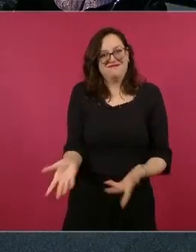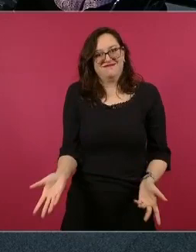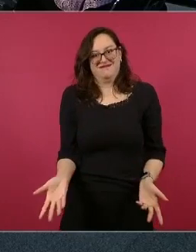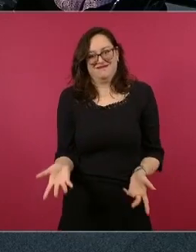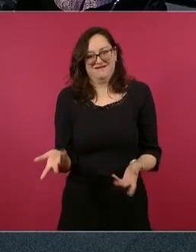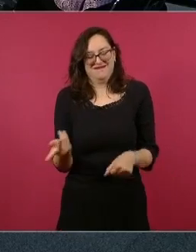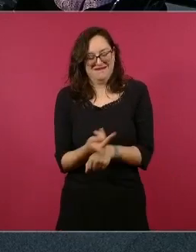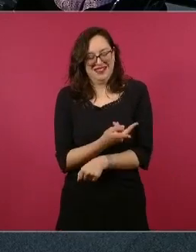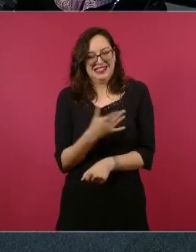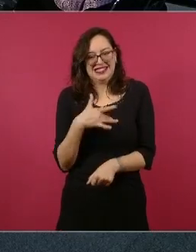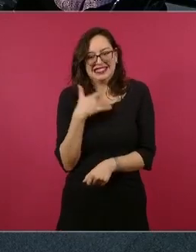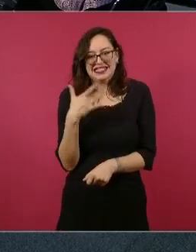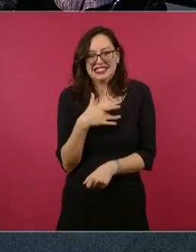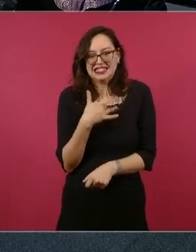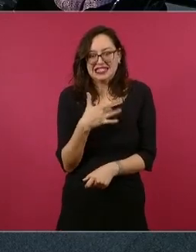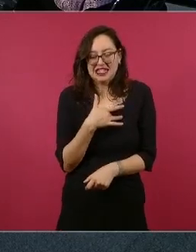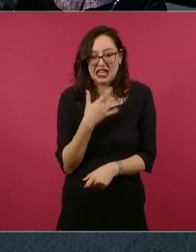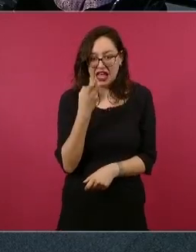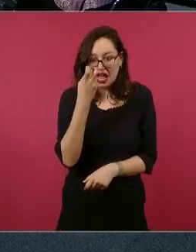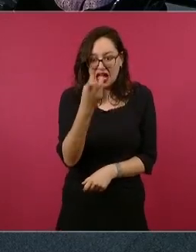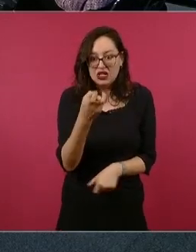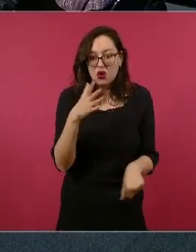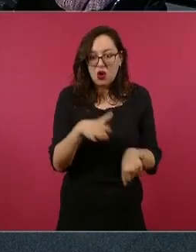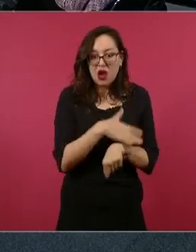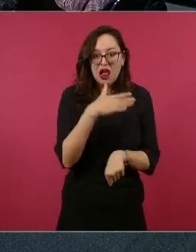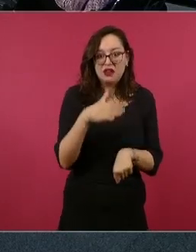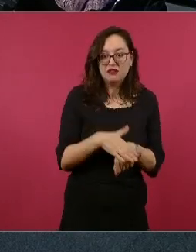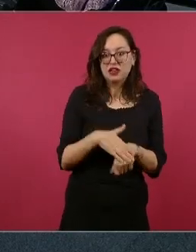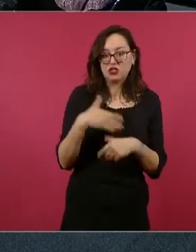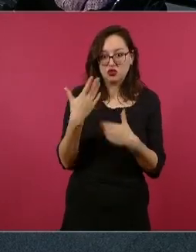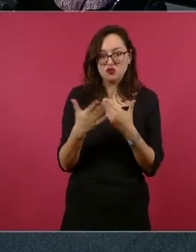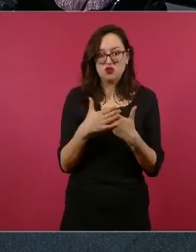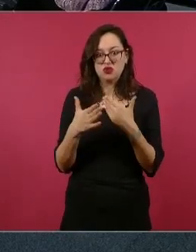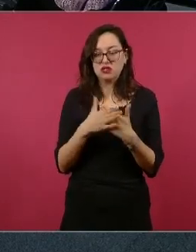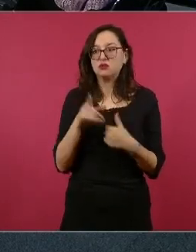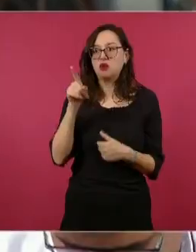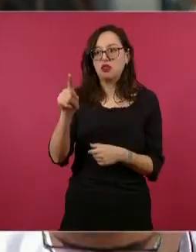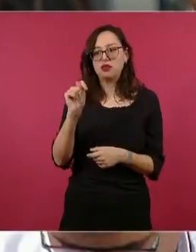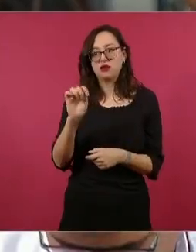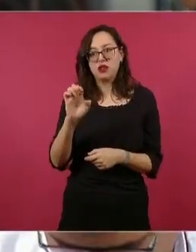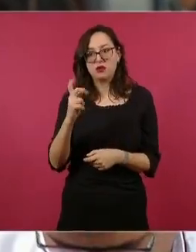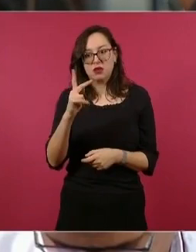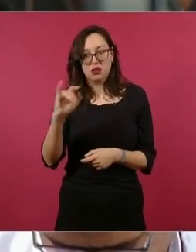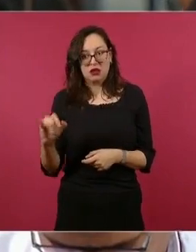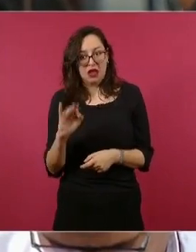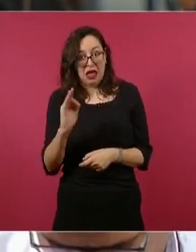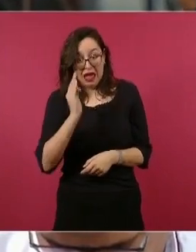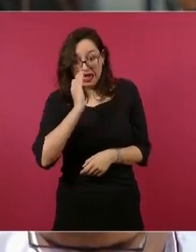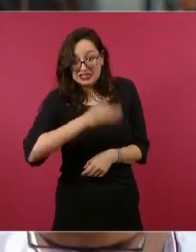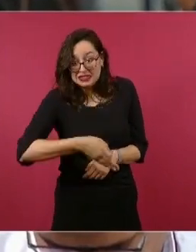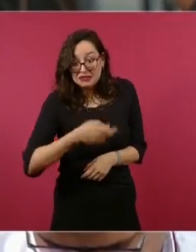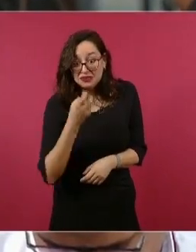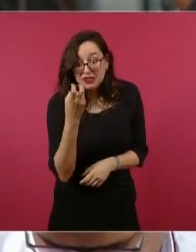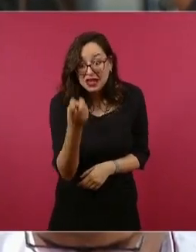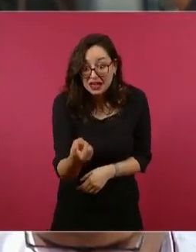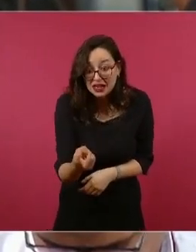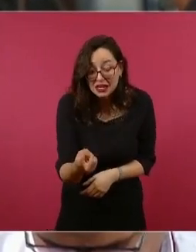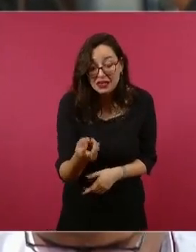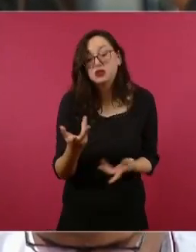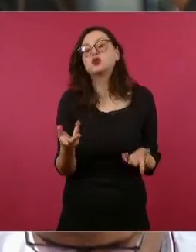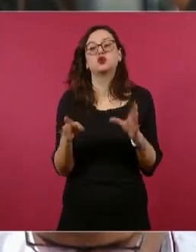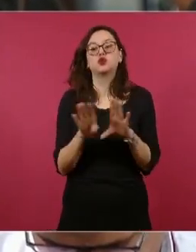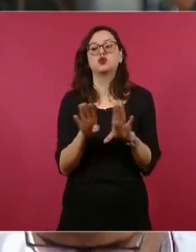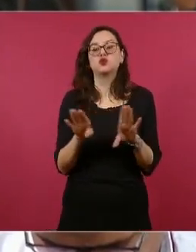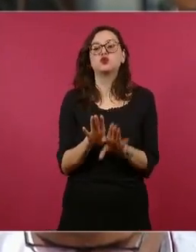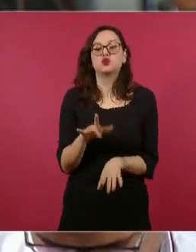que supuestamente también van a participar en la calificación que viene pero más allá de eso pues opinión sobre cómo actúa